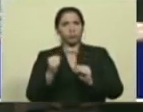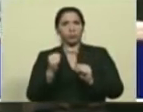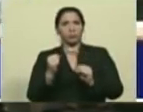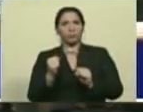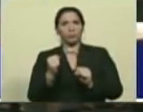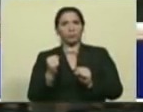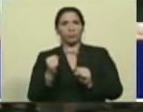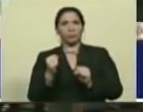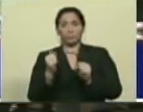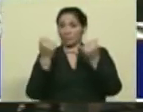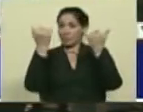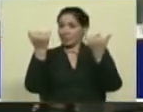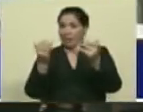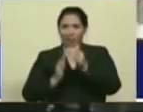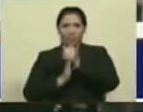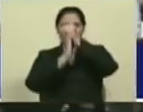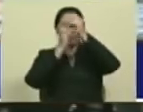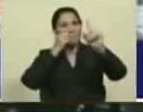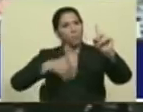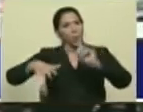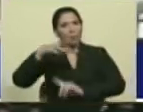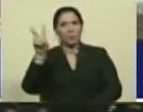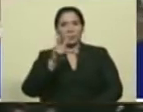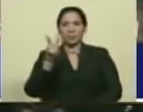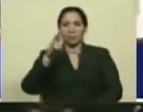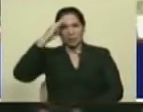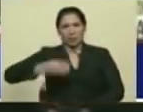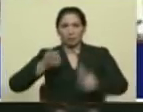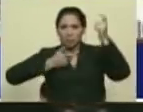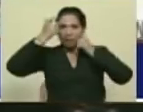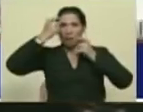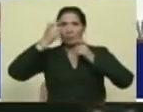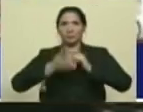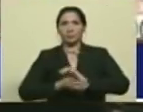ya líder del pueblo venezolano, el comandante Hugo Chávez,